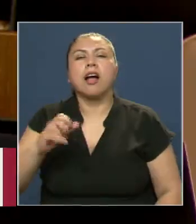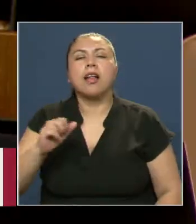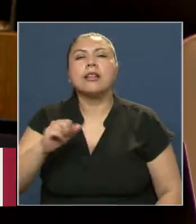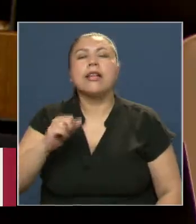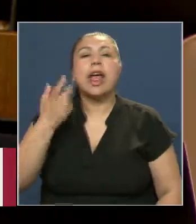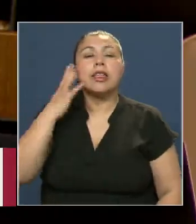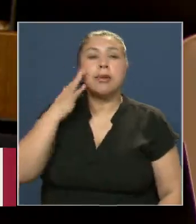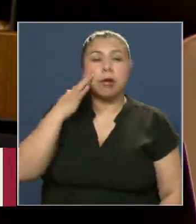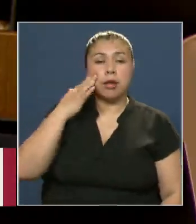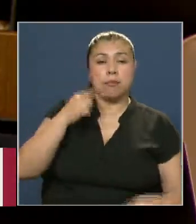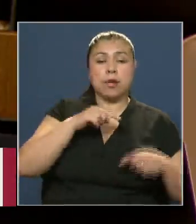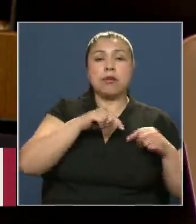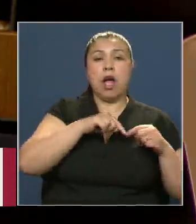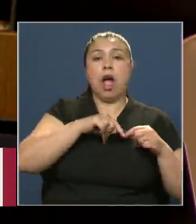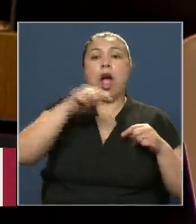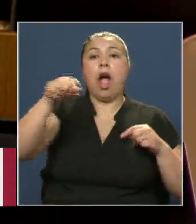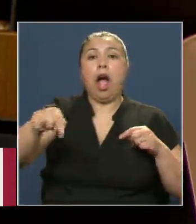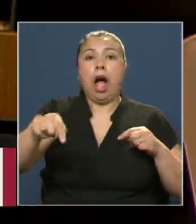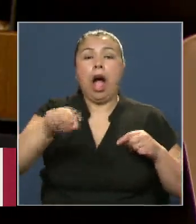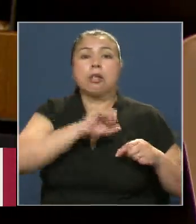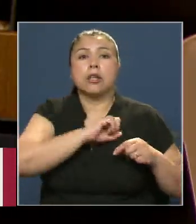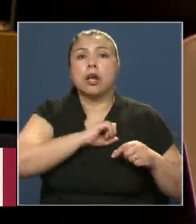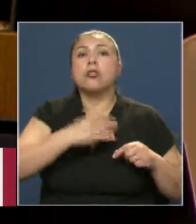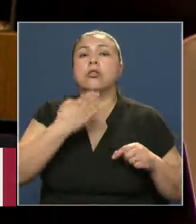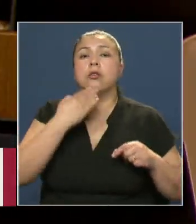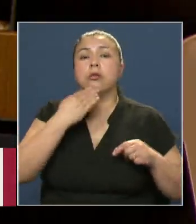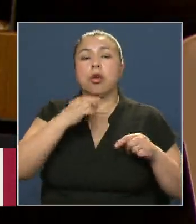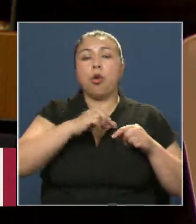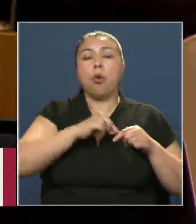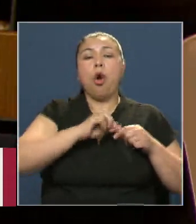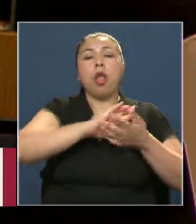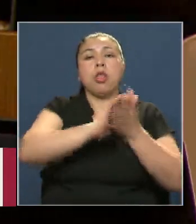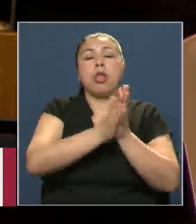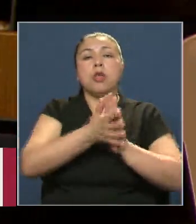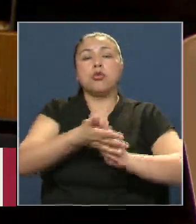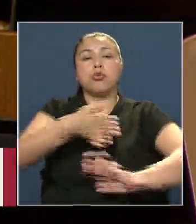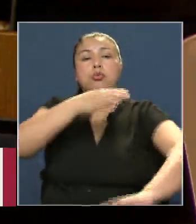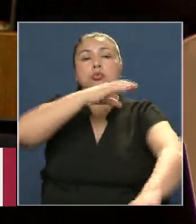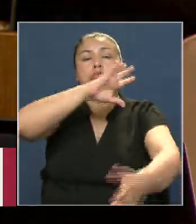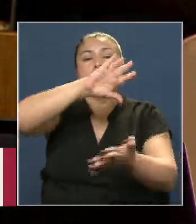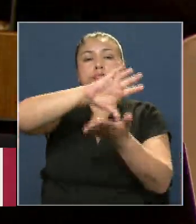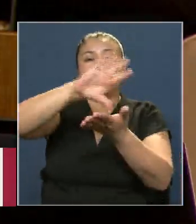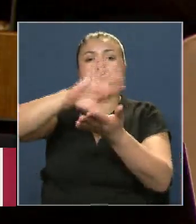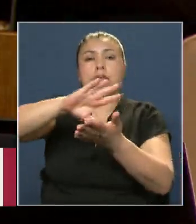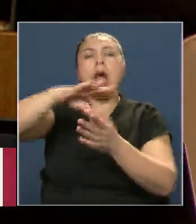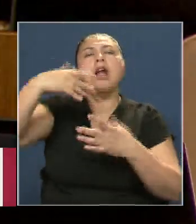que obras a lo largo de todo el país. Pues bien, estamos en el mes de octubre